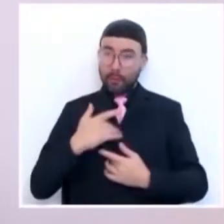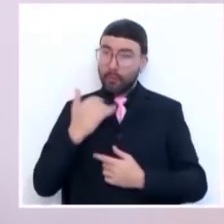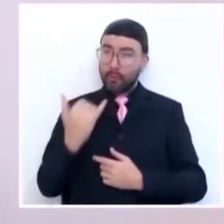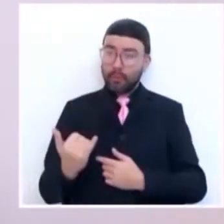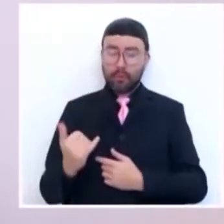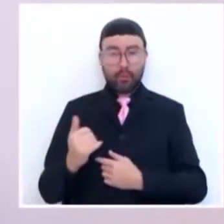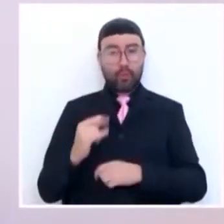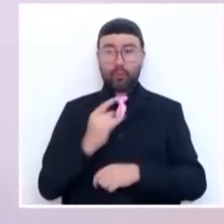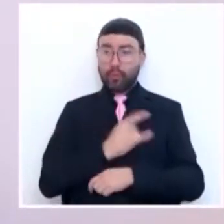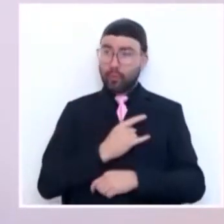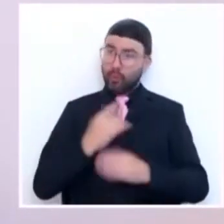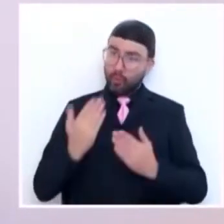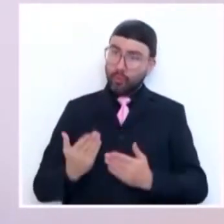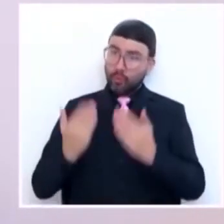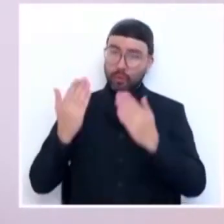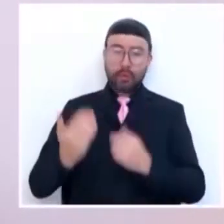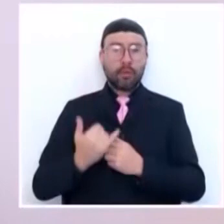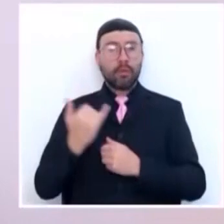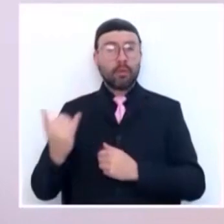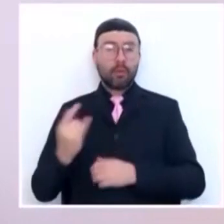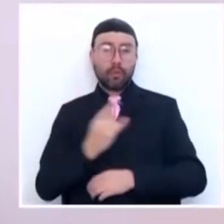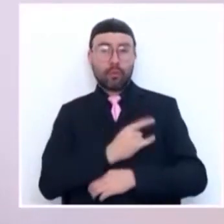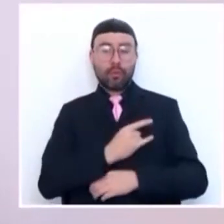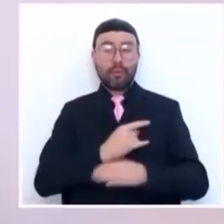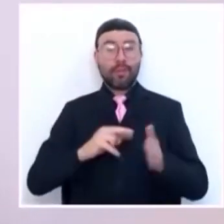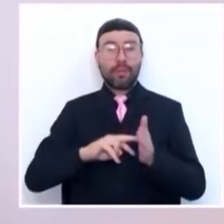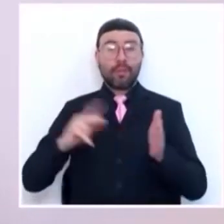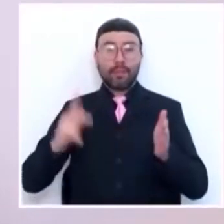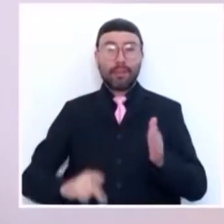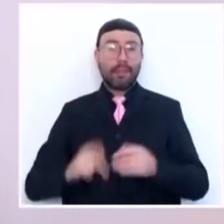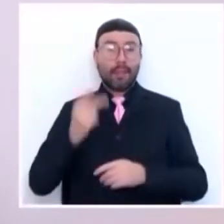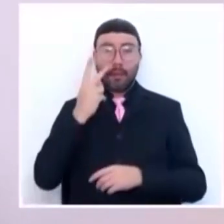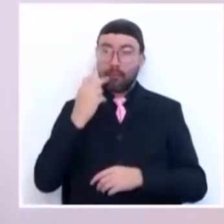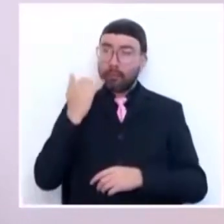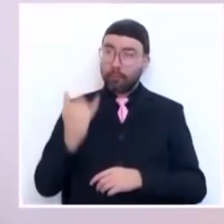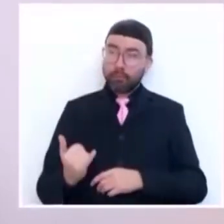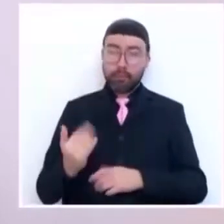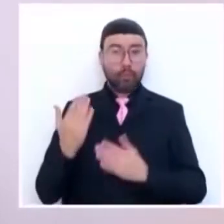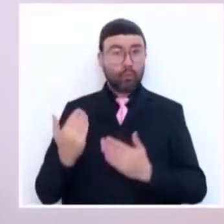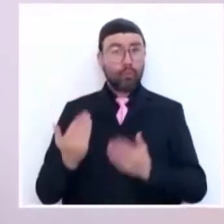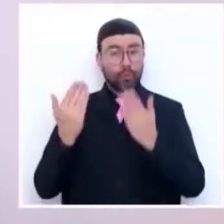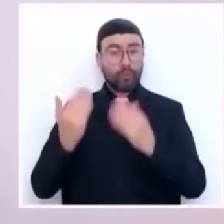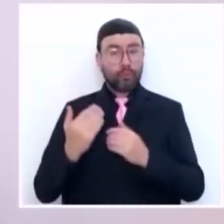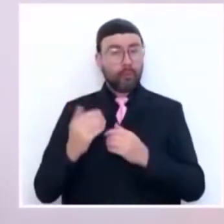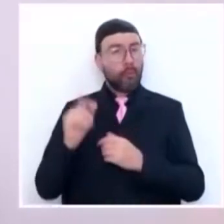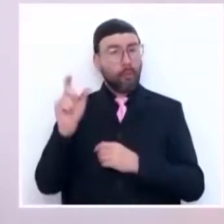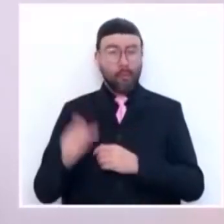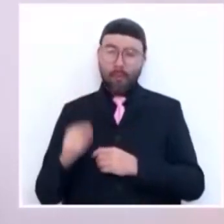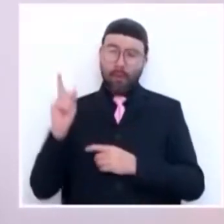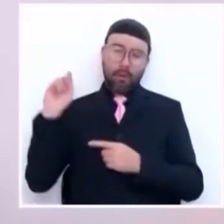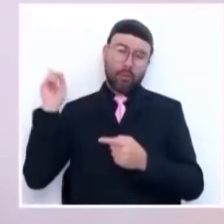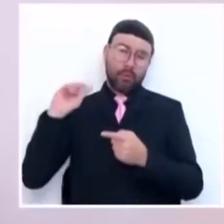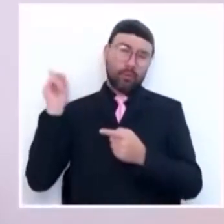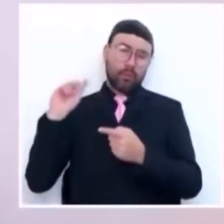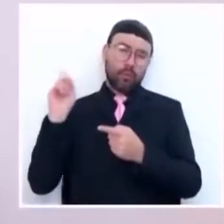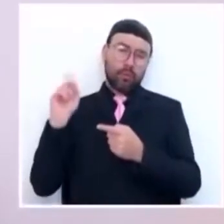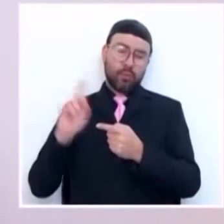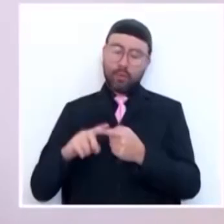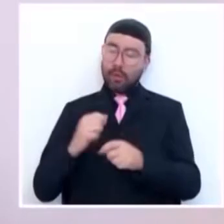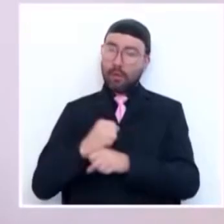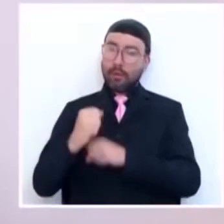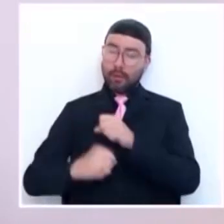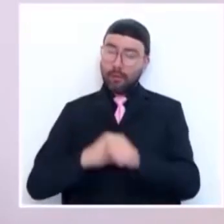tan reconocida como la Universidad Tecnológica de Pereira, con un trasegar de tantos años,